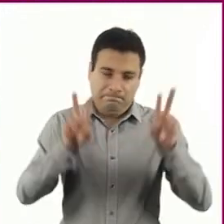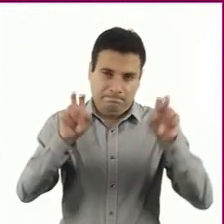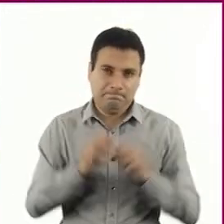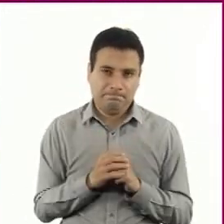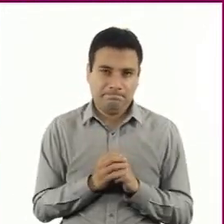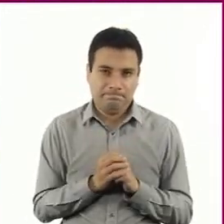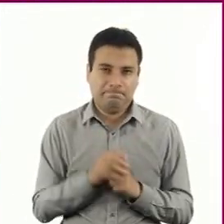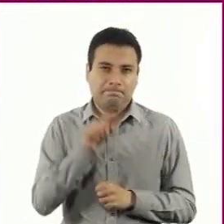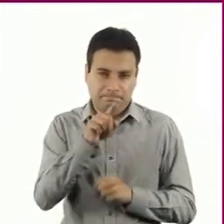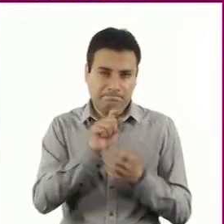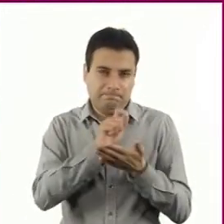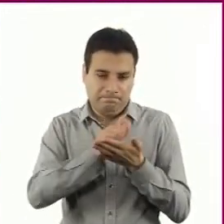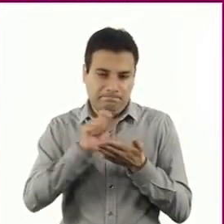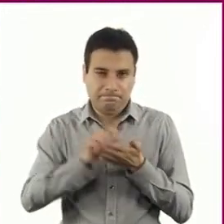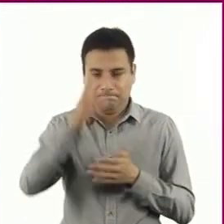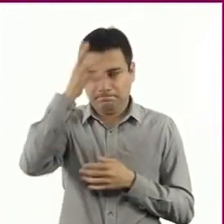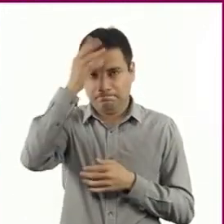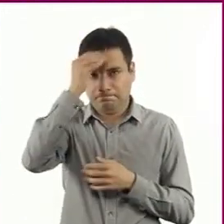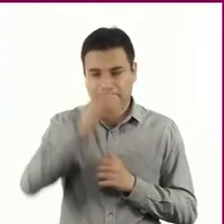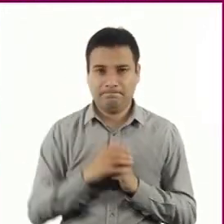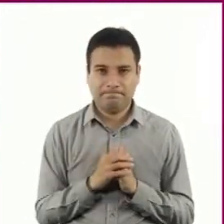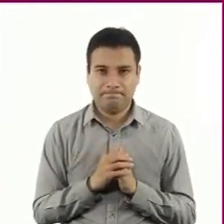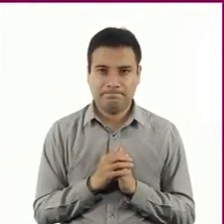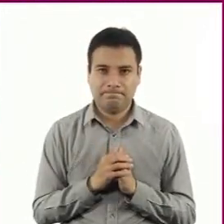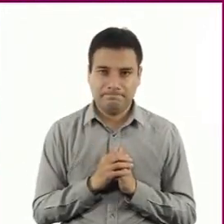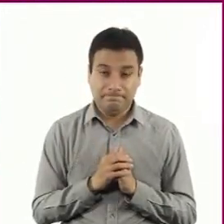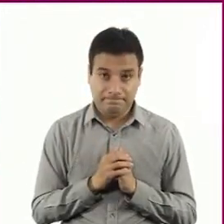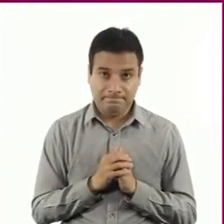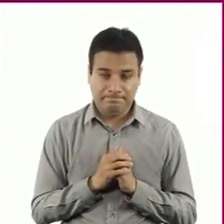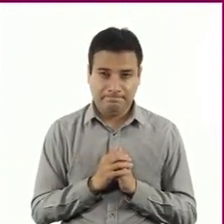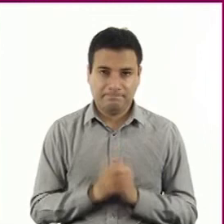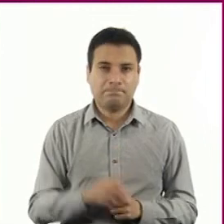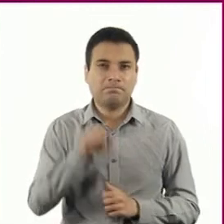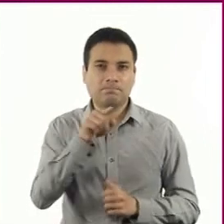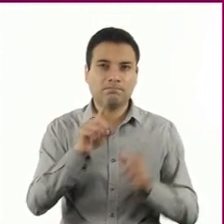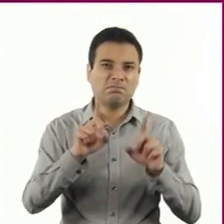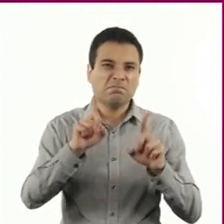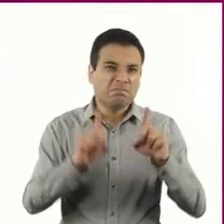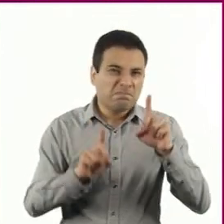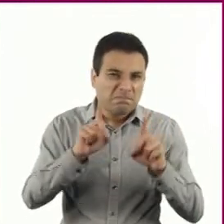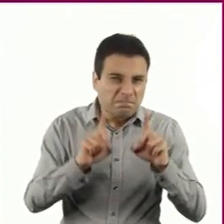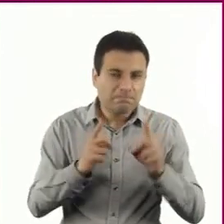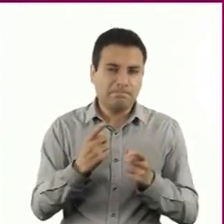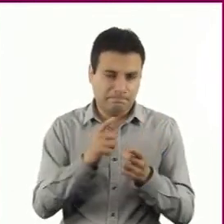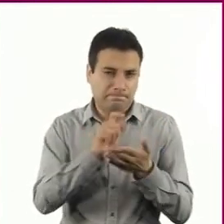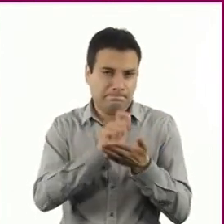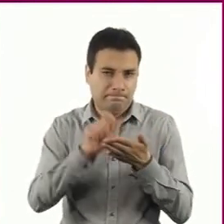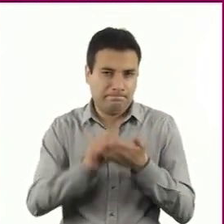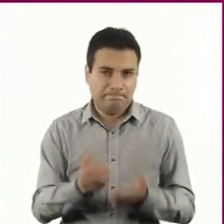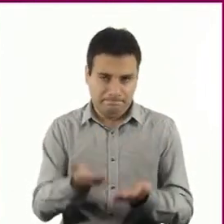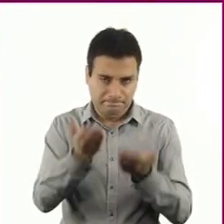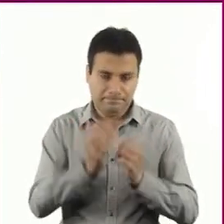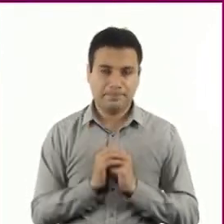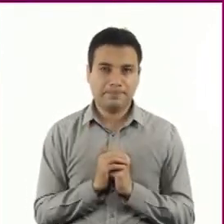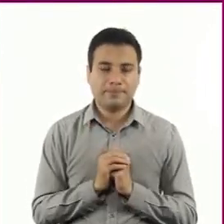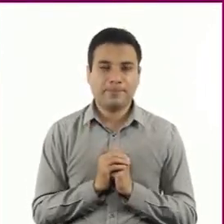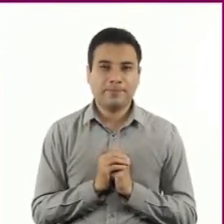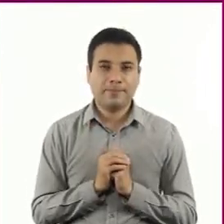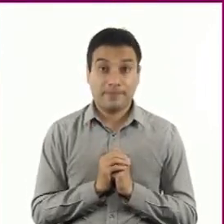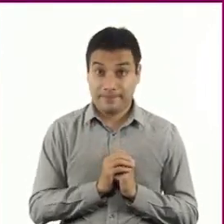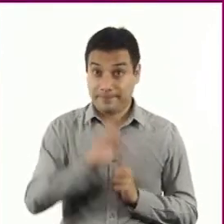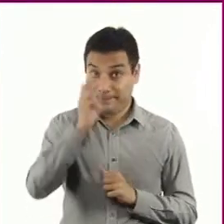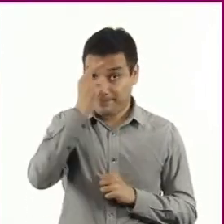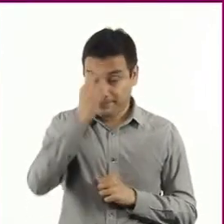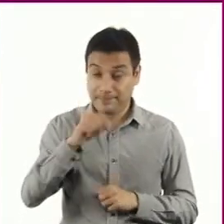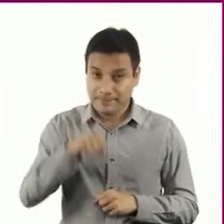dar apoyo a los conocimientos adquiridos o para ayudarse a resolver las dudas que aún tengan. Consideren que este